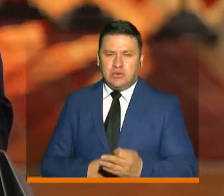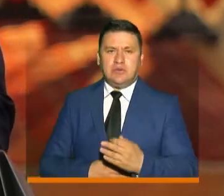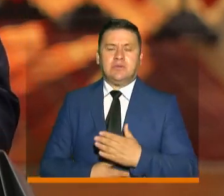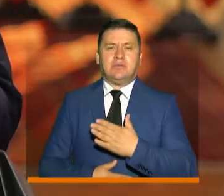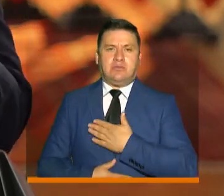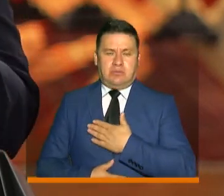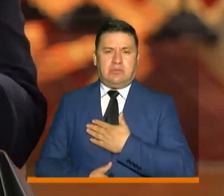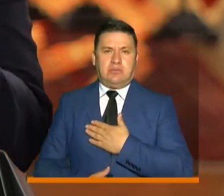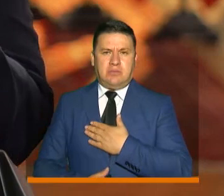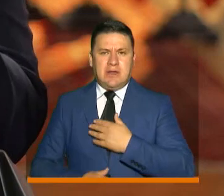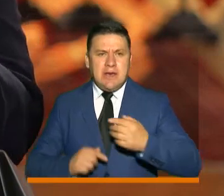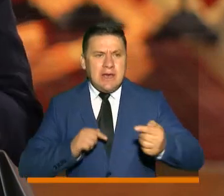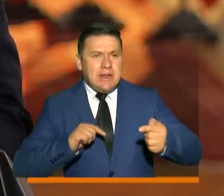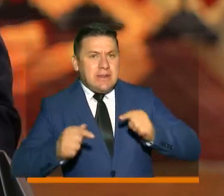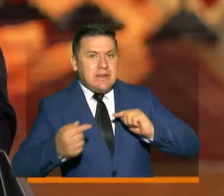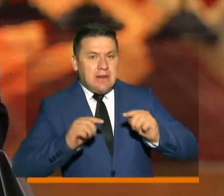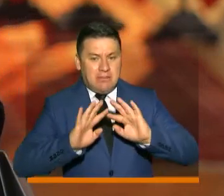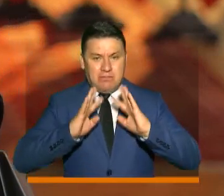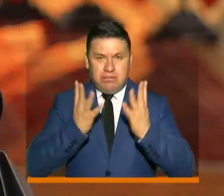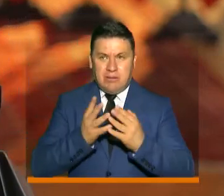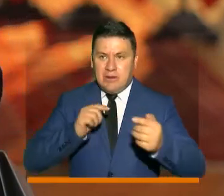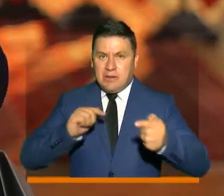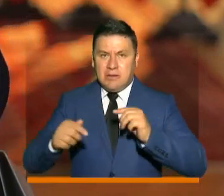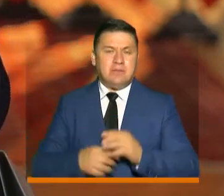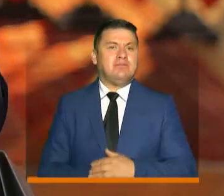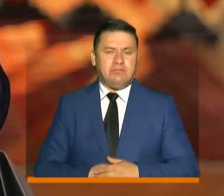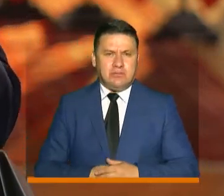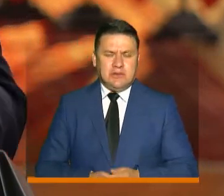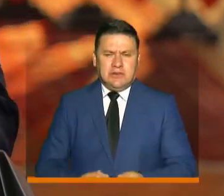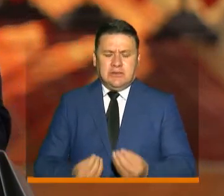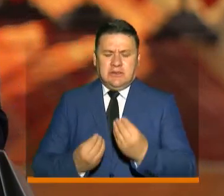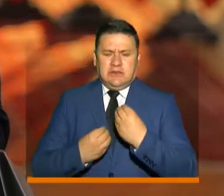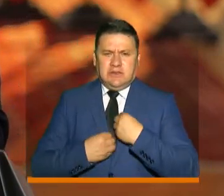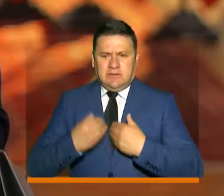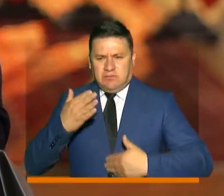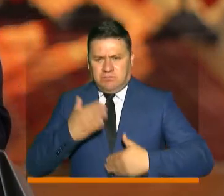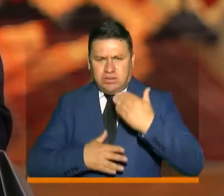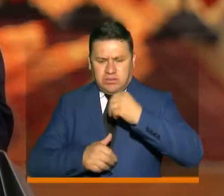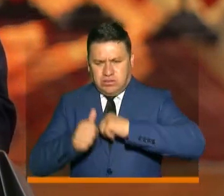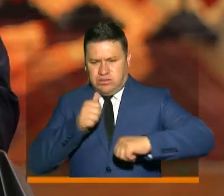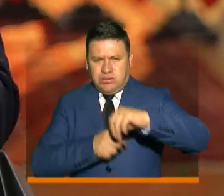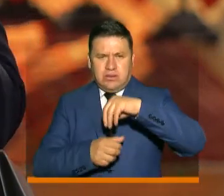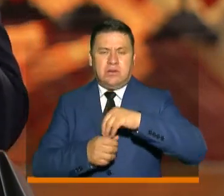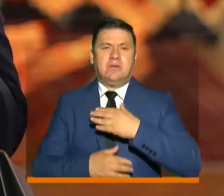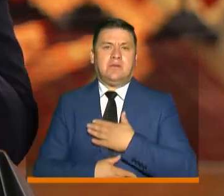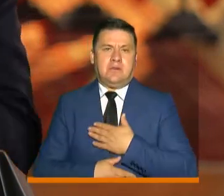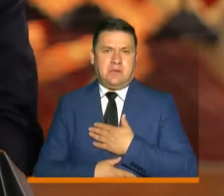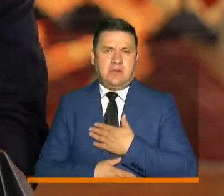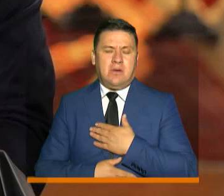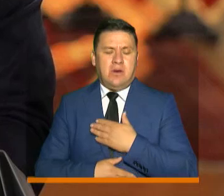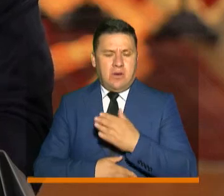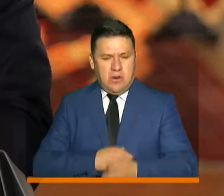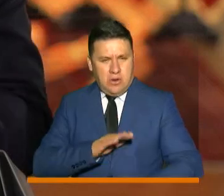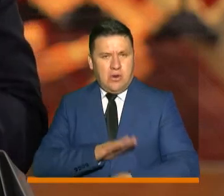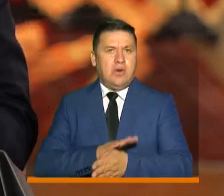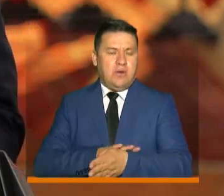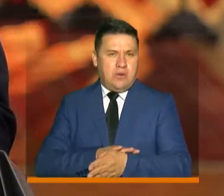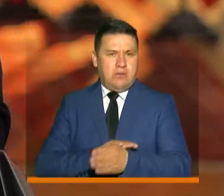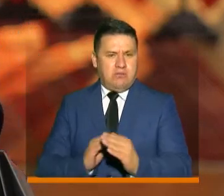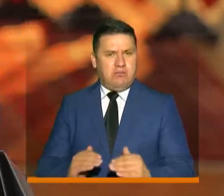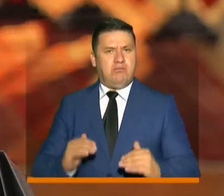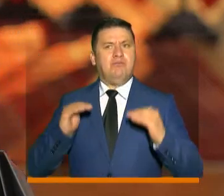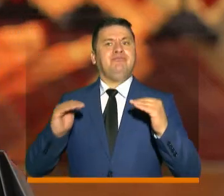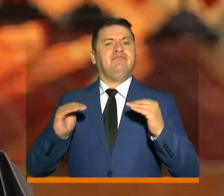de que el debate en el congreso nutrir a todas las iniciativas y que estará a la